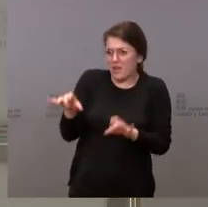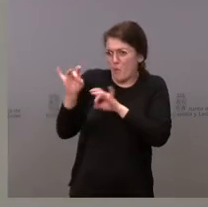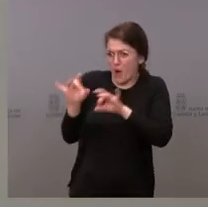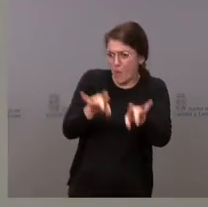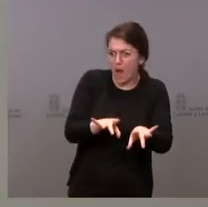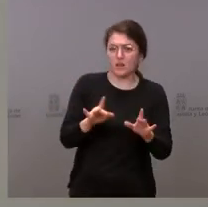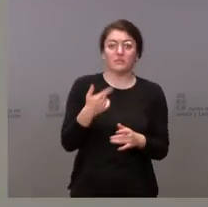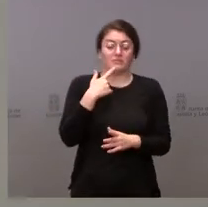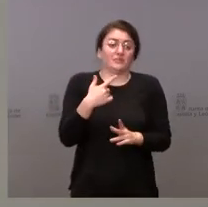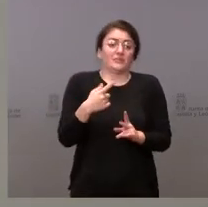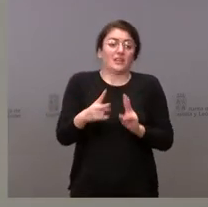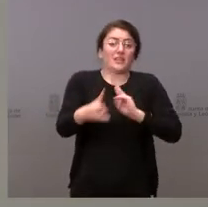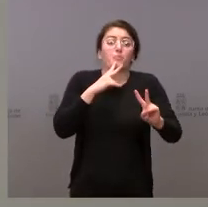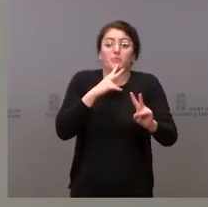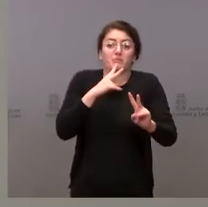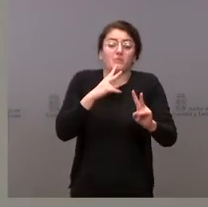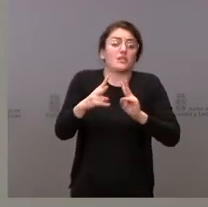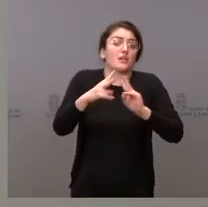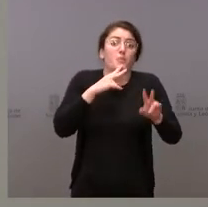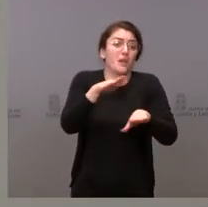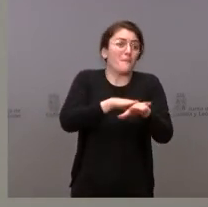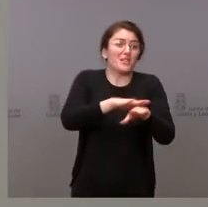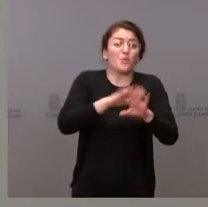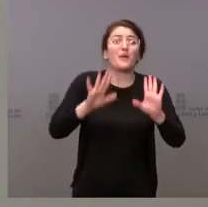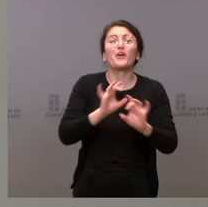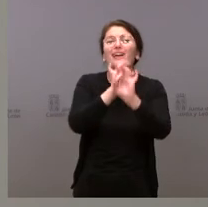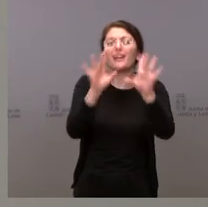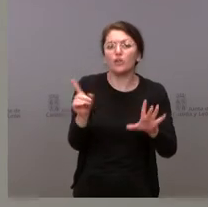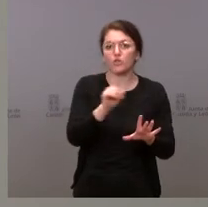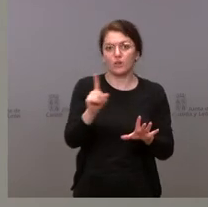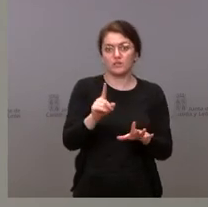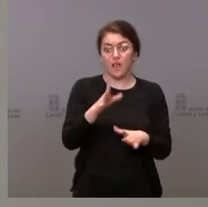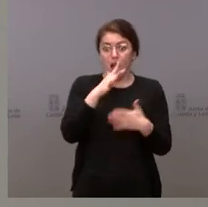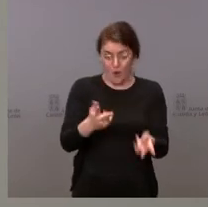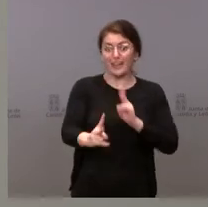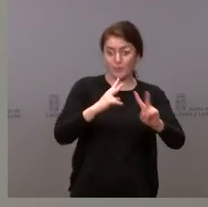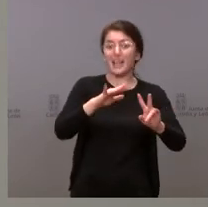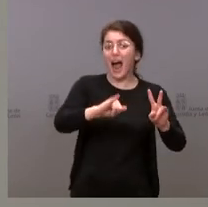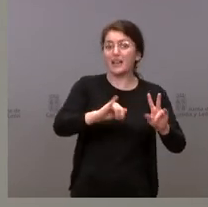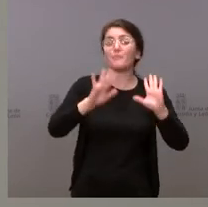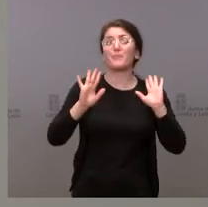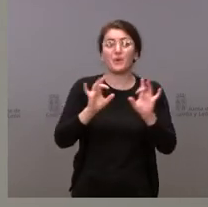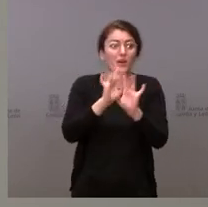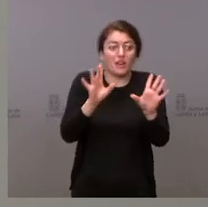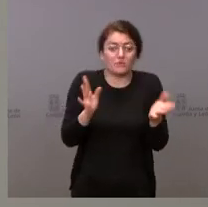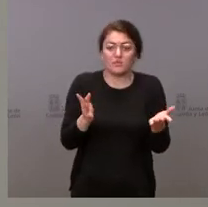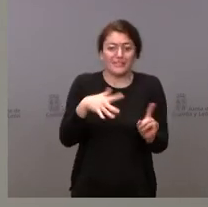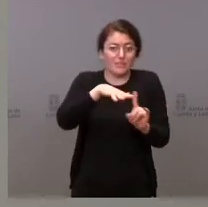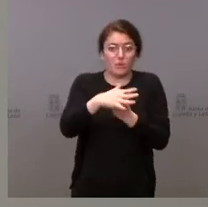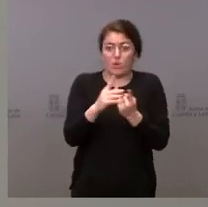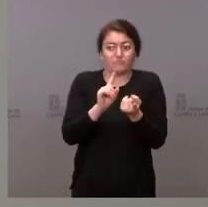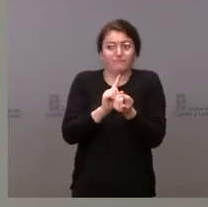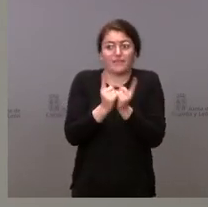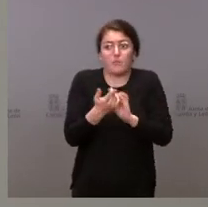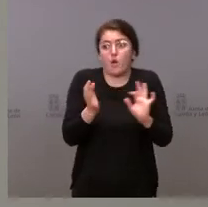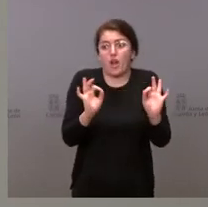contestación del ministro que no lo deja claro vierte no teníamos la contestación del ministro ya tenemos la contestación no ha cambiado nada más que tenemos una carta en la